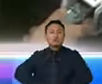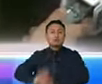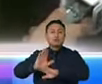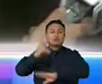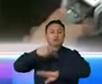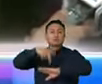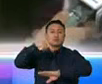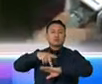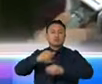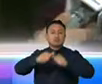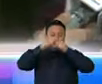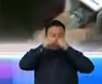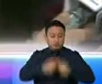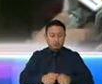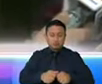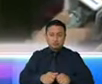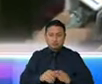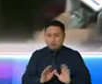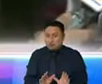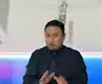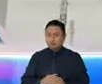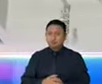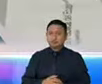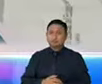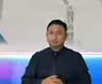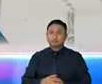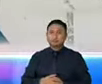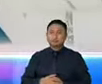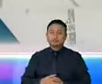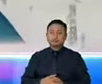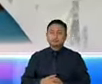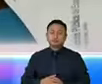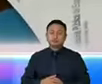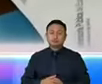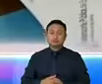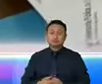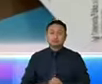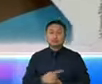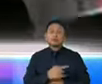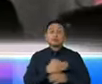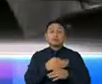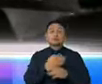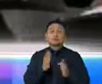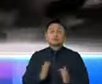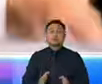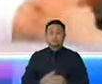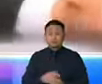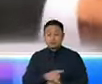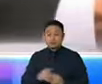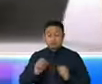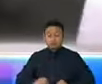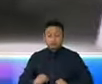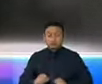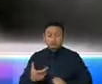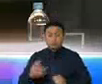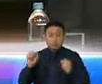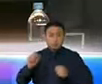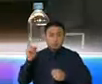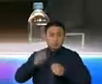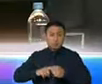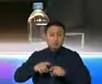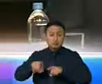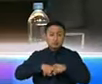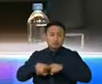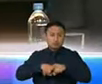se gane el concurso, en un nombramiento definitivo. Lo que quiere decir que estos funcionarios deberían ser parte de un concurso abierto.